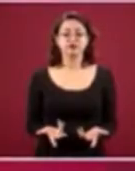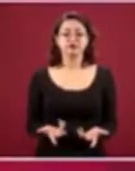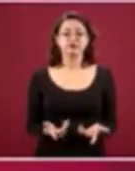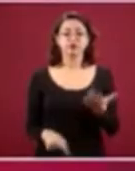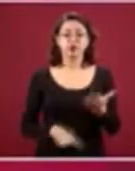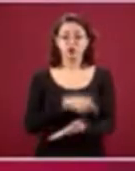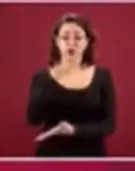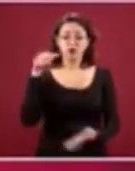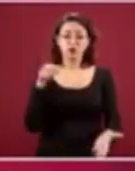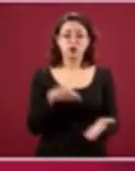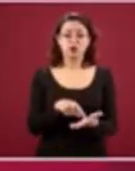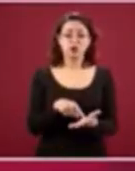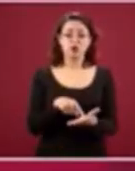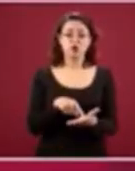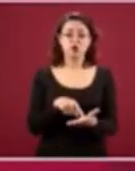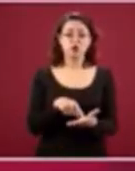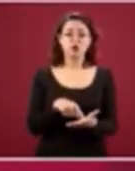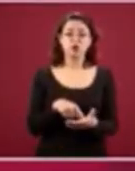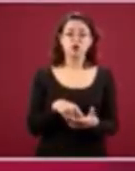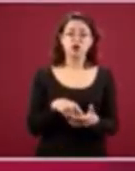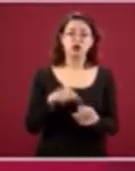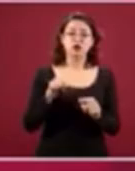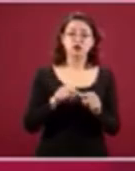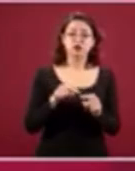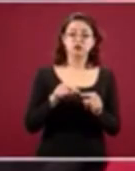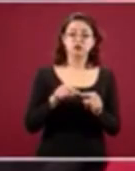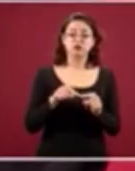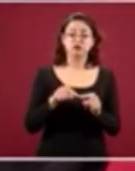donde viven